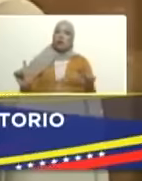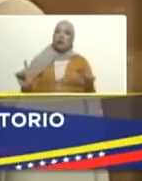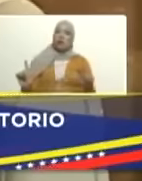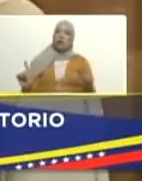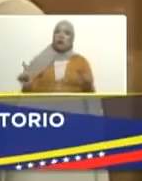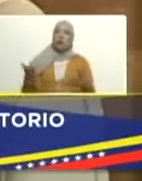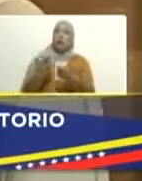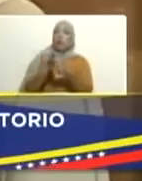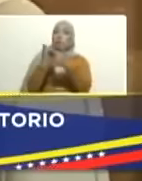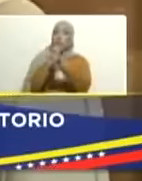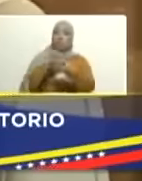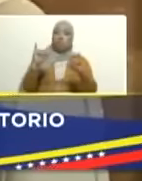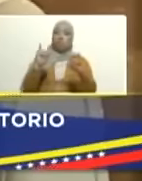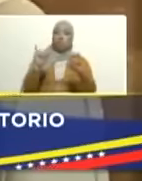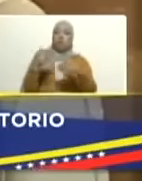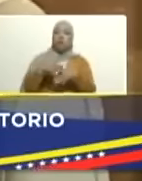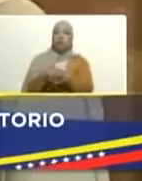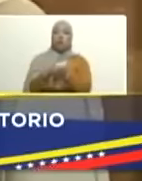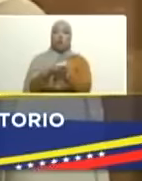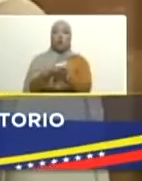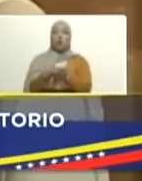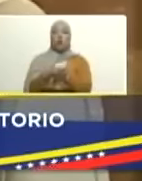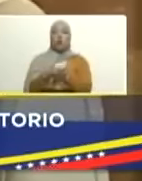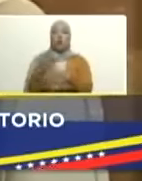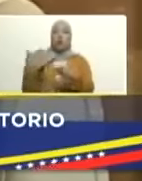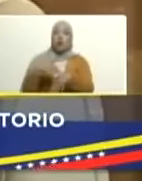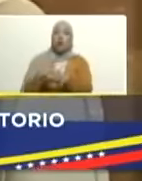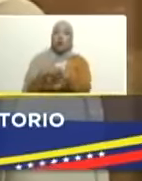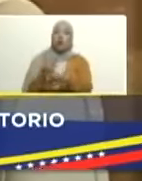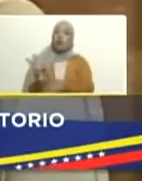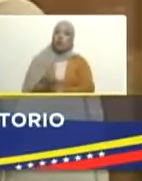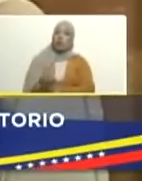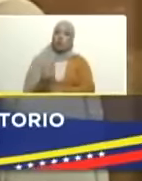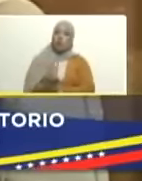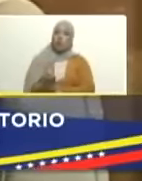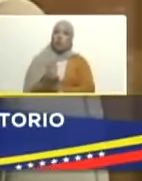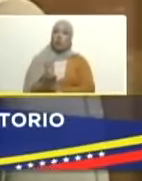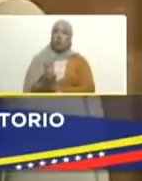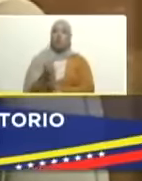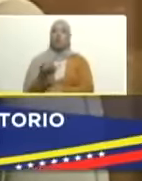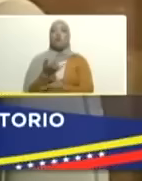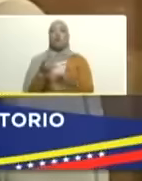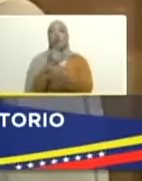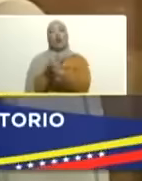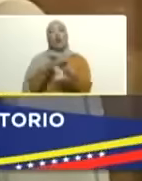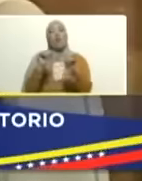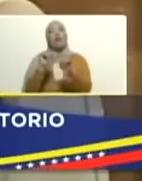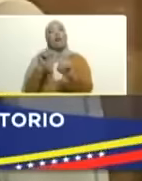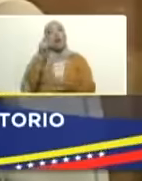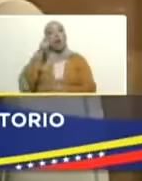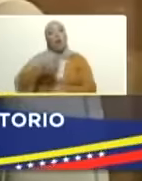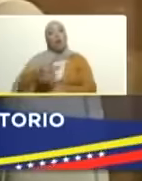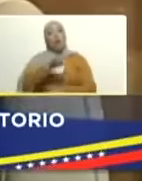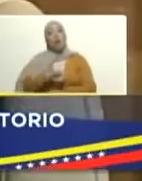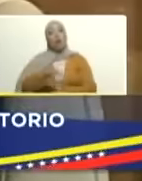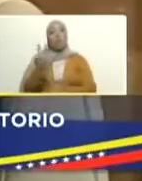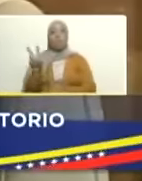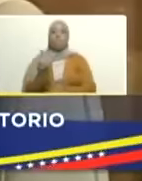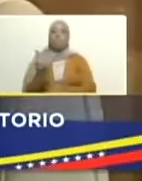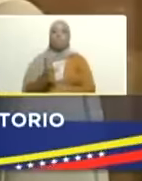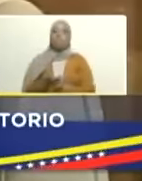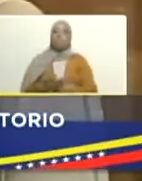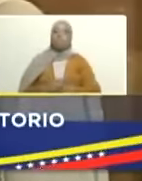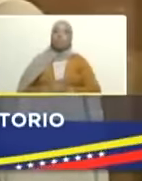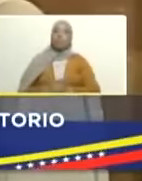la soberanía, la inmunidad, la integridad territorial y la autodeterminación nacional. Es un